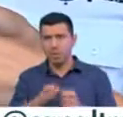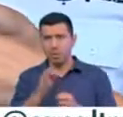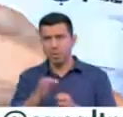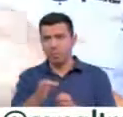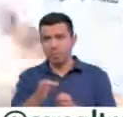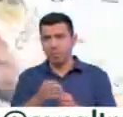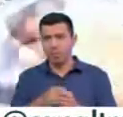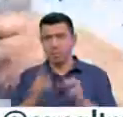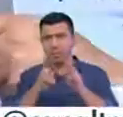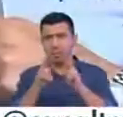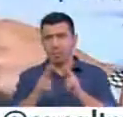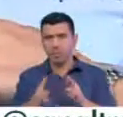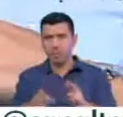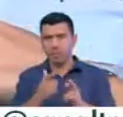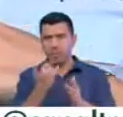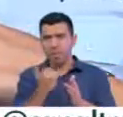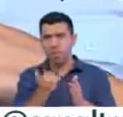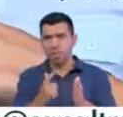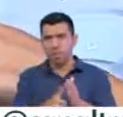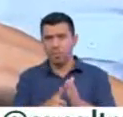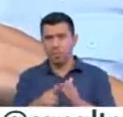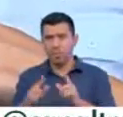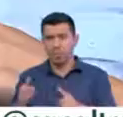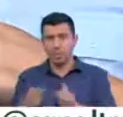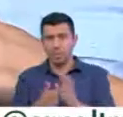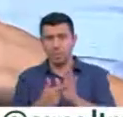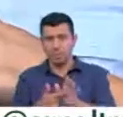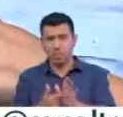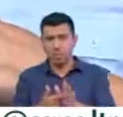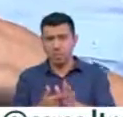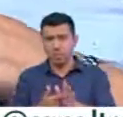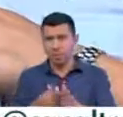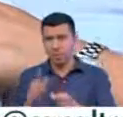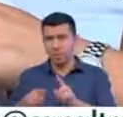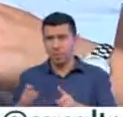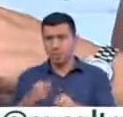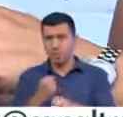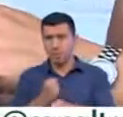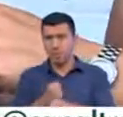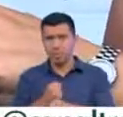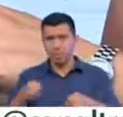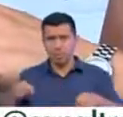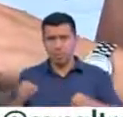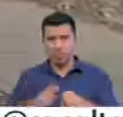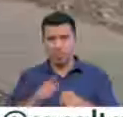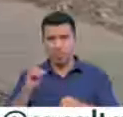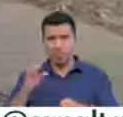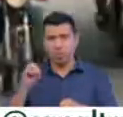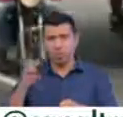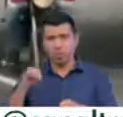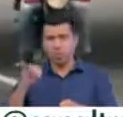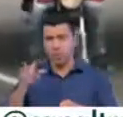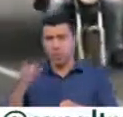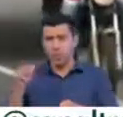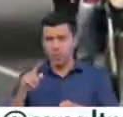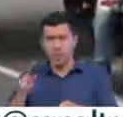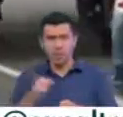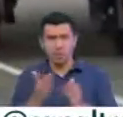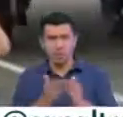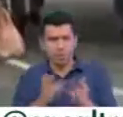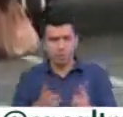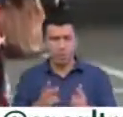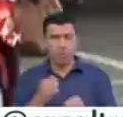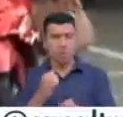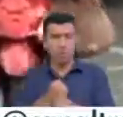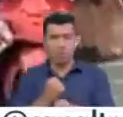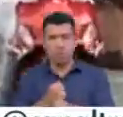Tránsito Municipal. Tienen su excepción, demuestran que trabajan como domiciliarios, lo mismo para aquellas personas que están estudiando, que trabajan en los